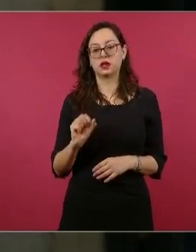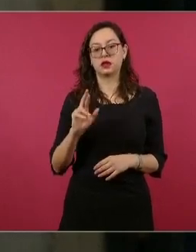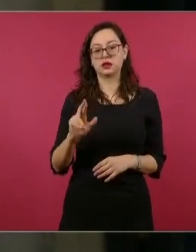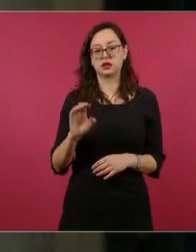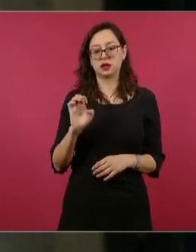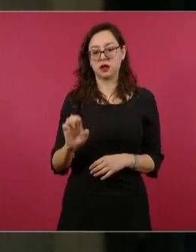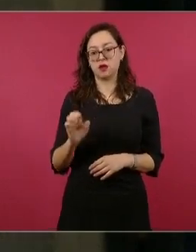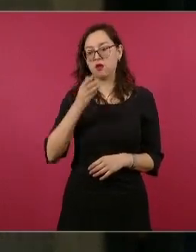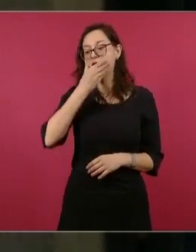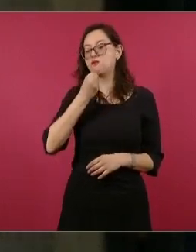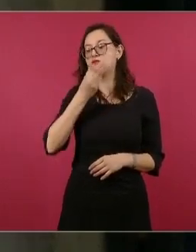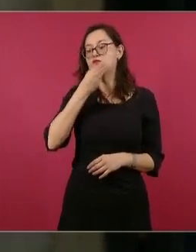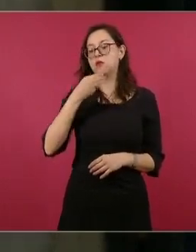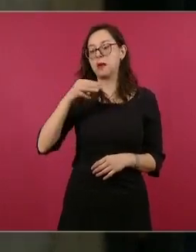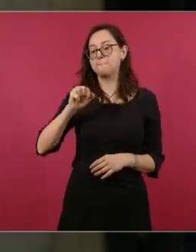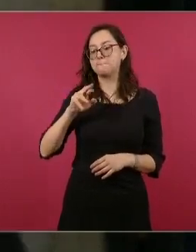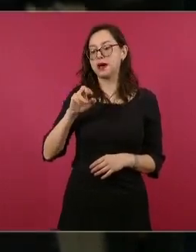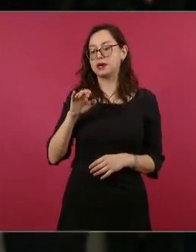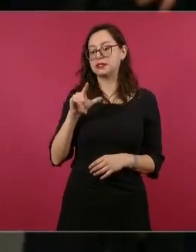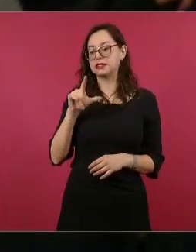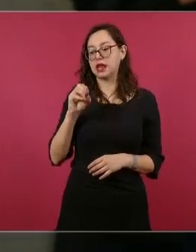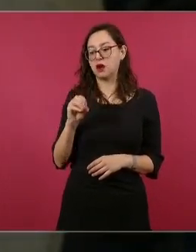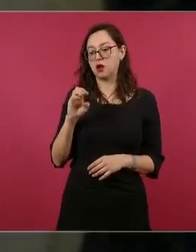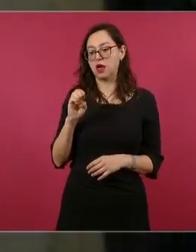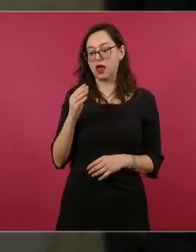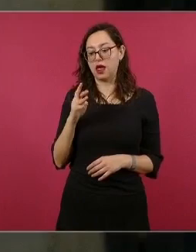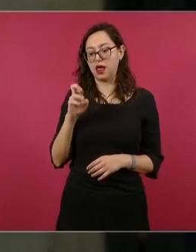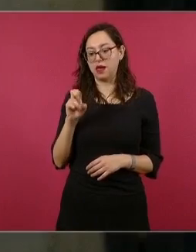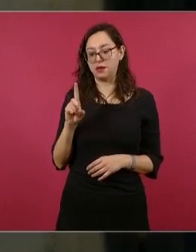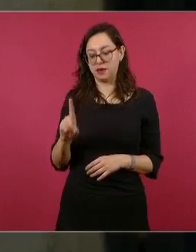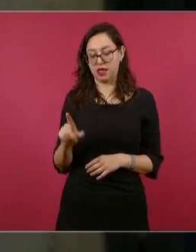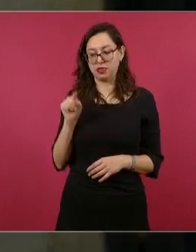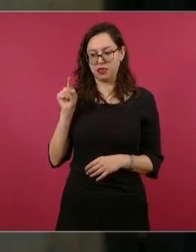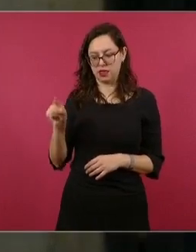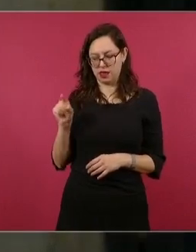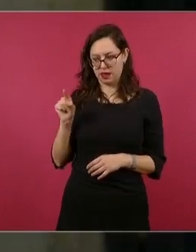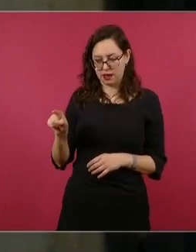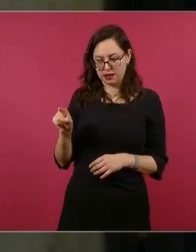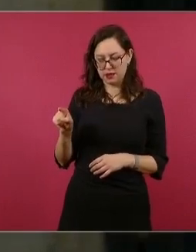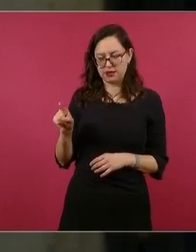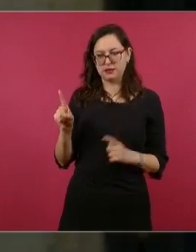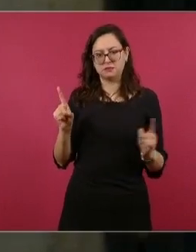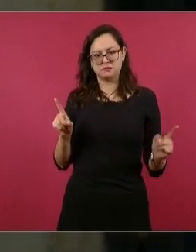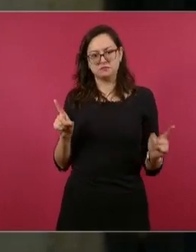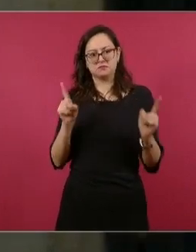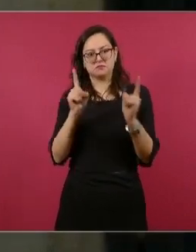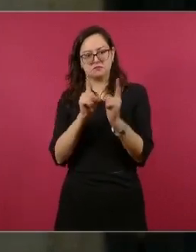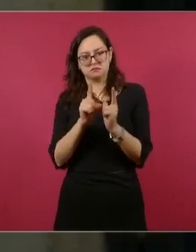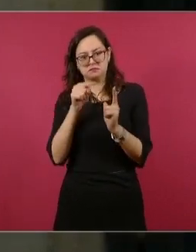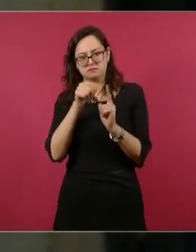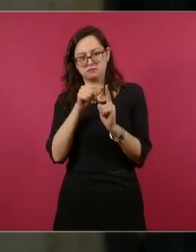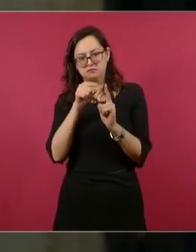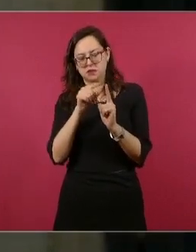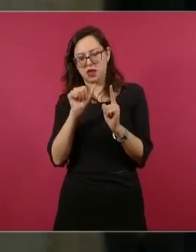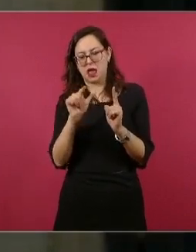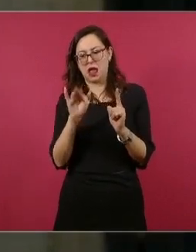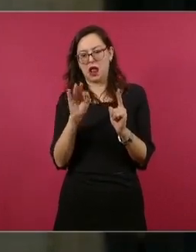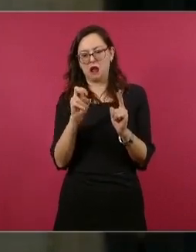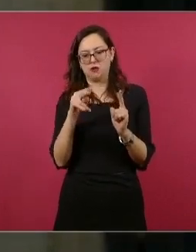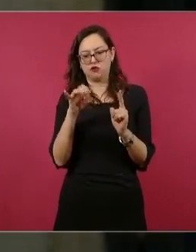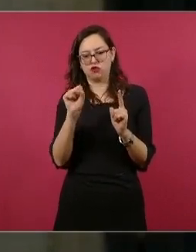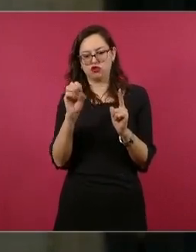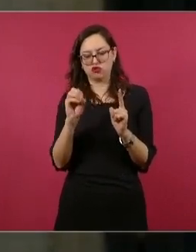Alfonso Candelario López, Carlos Alfonso Candelario López a Puerto Mágico, que se estaba